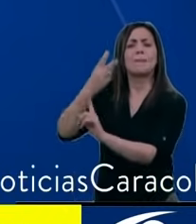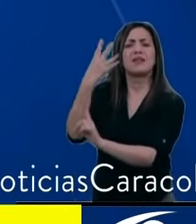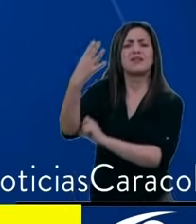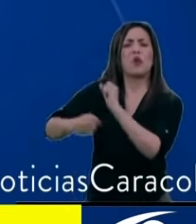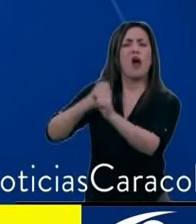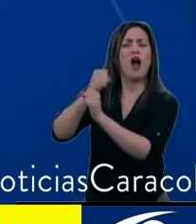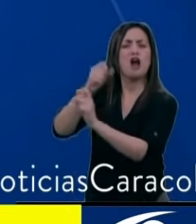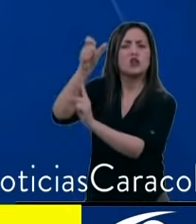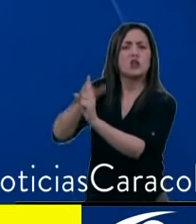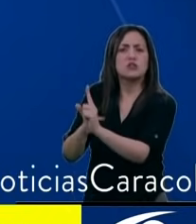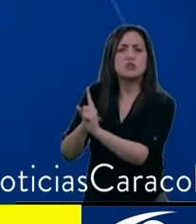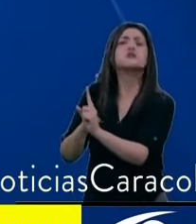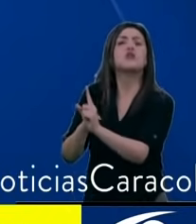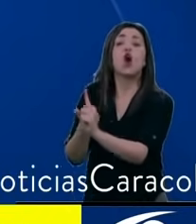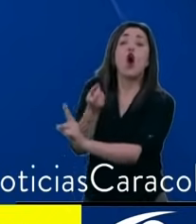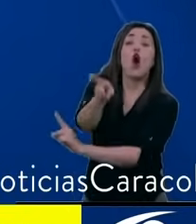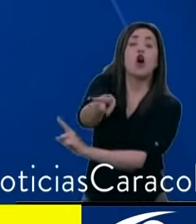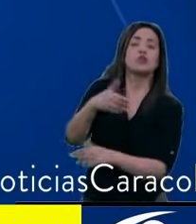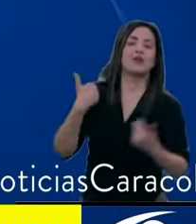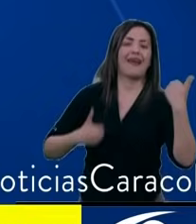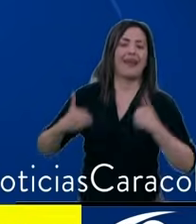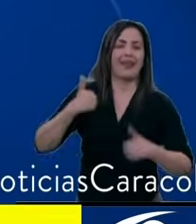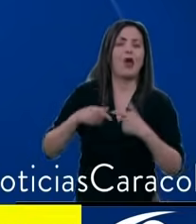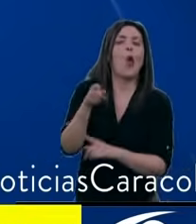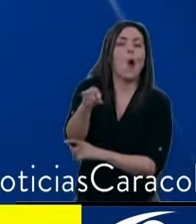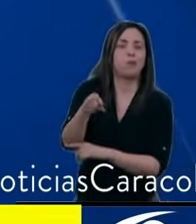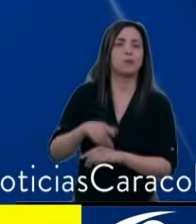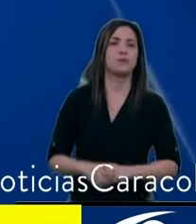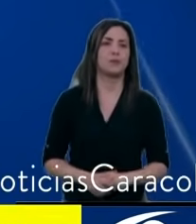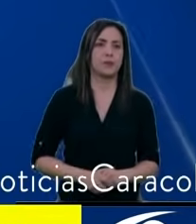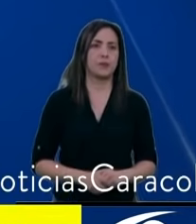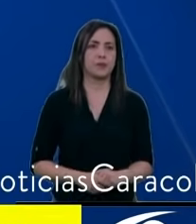años. Otro más se encuentra herido.